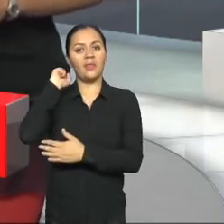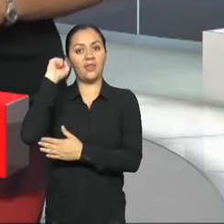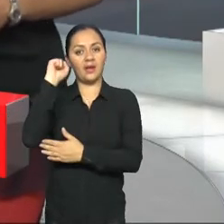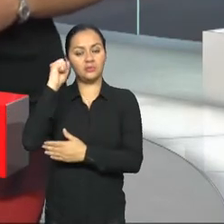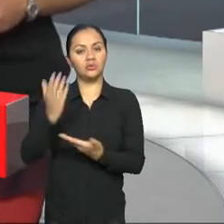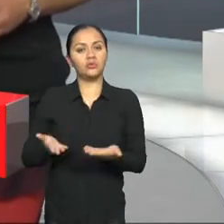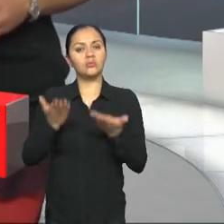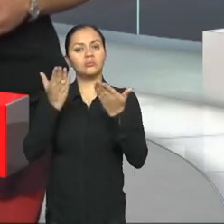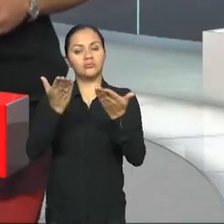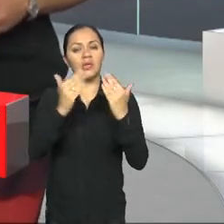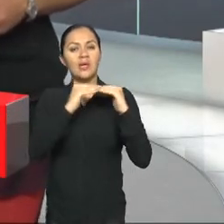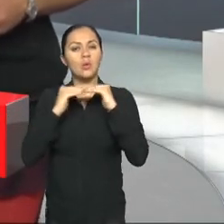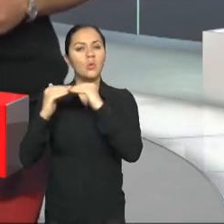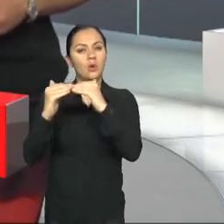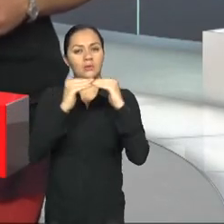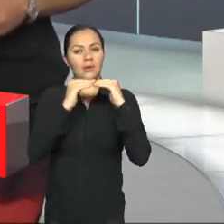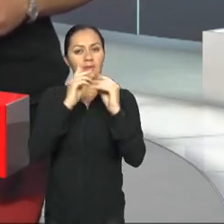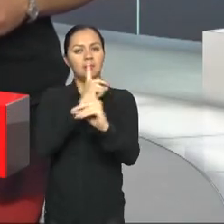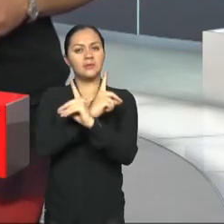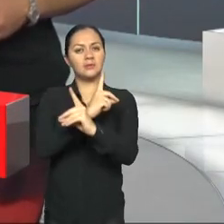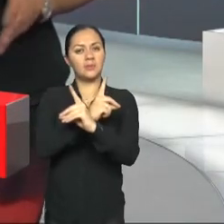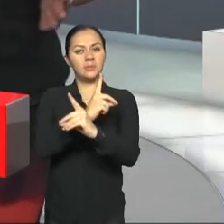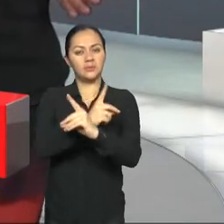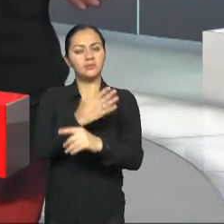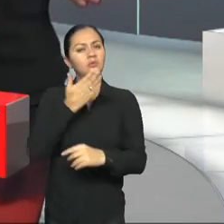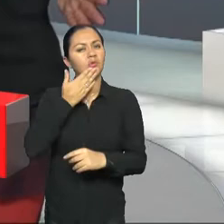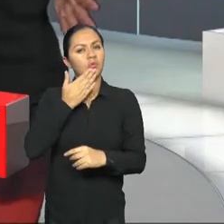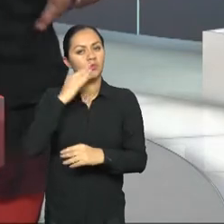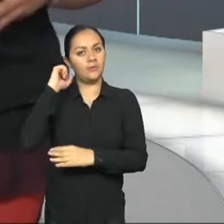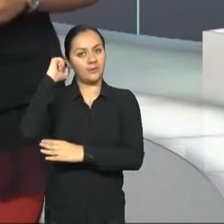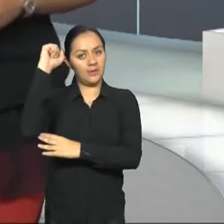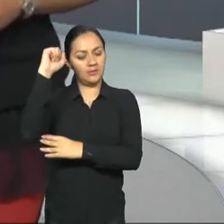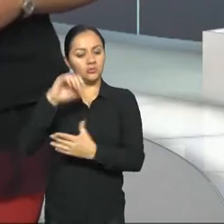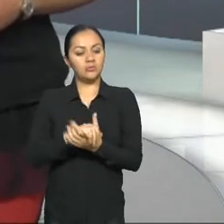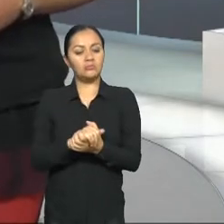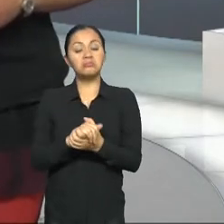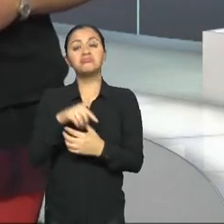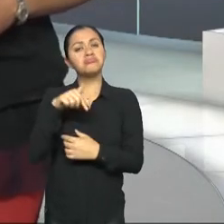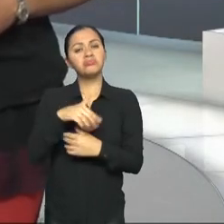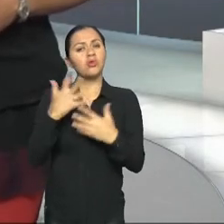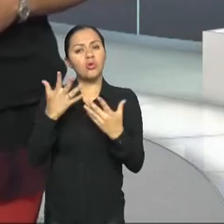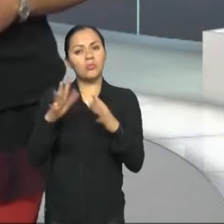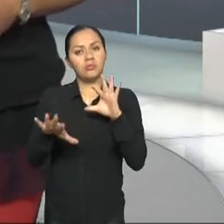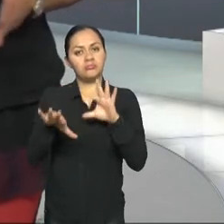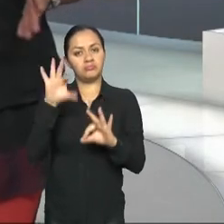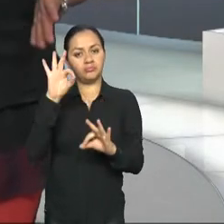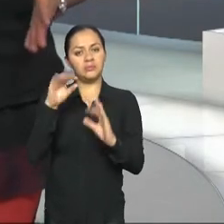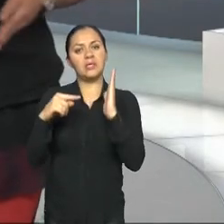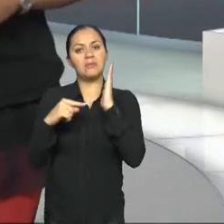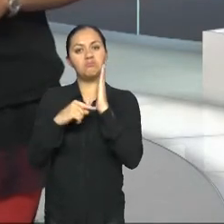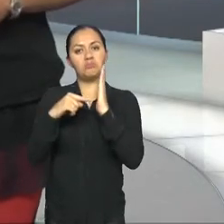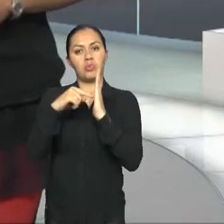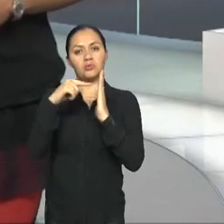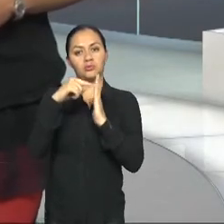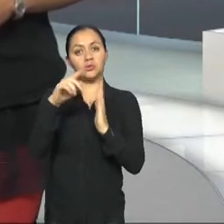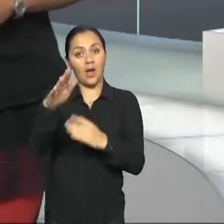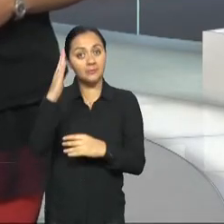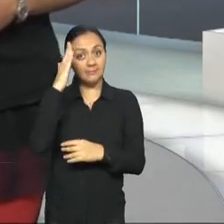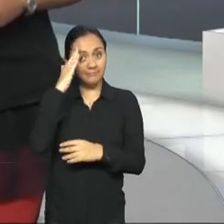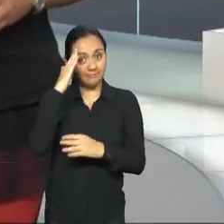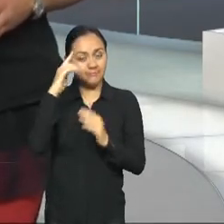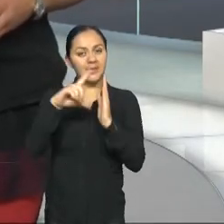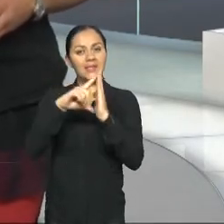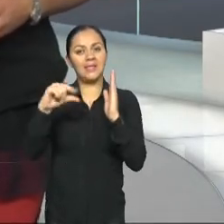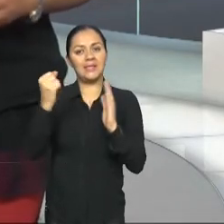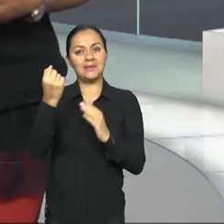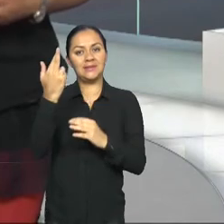y la equiparación de oportunidades de las personas con discapacidad. Uno de los ámbitos de estas medidas es el tributario. Hoy, el Servicio de Rentas